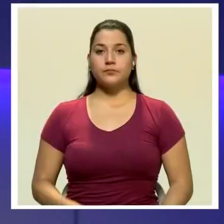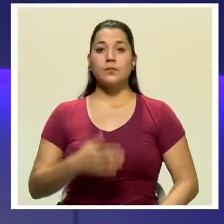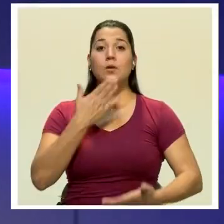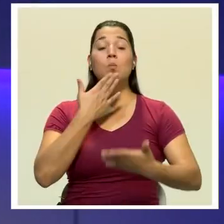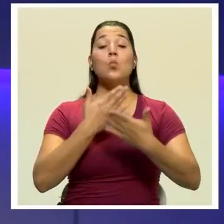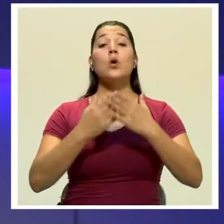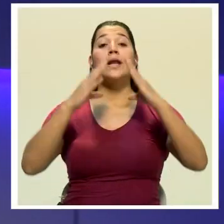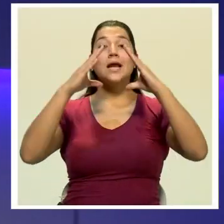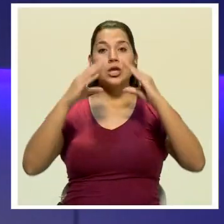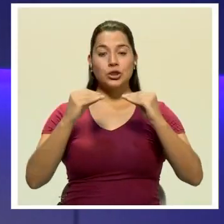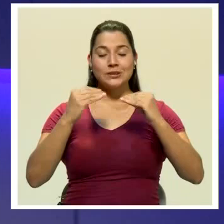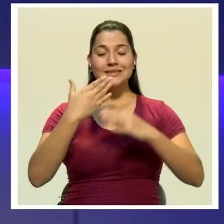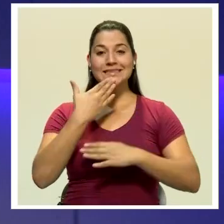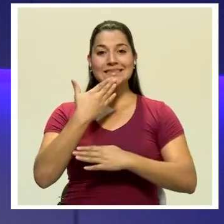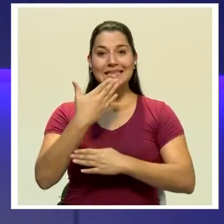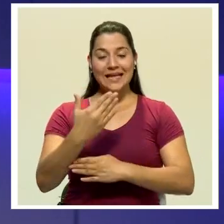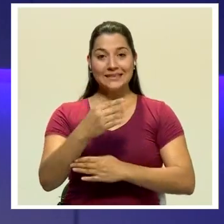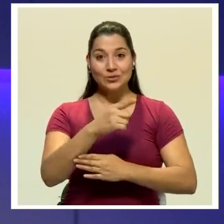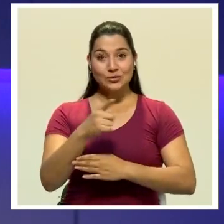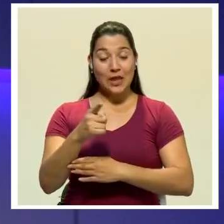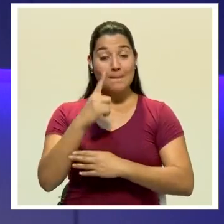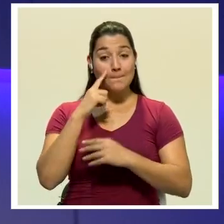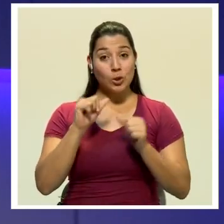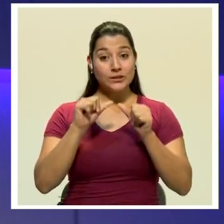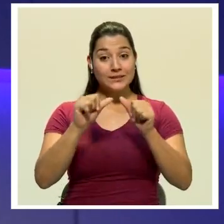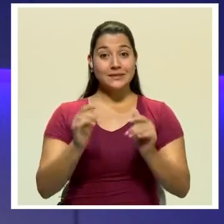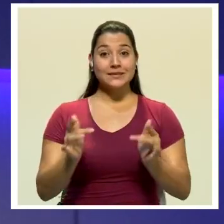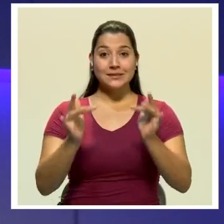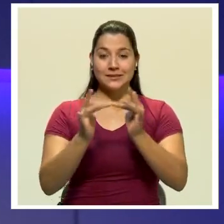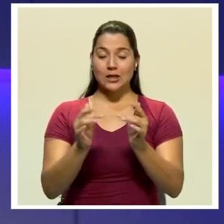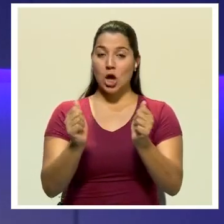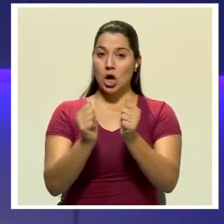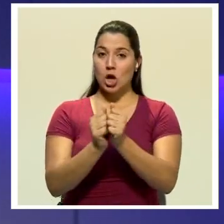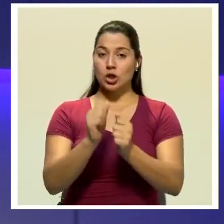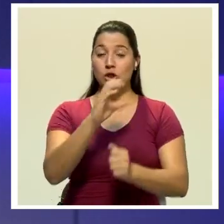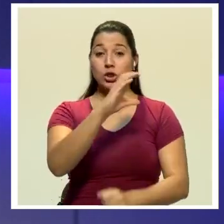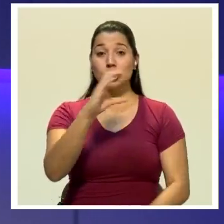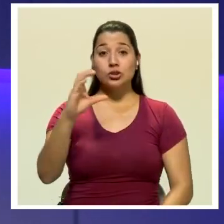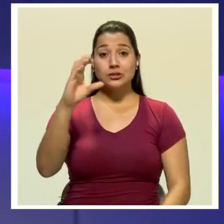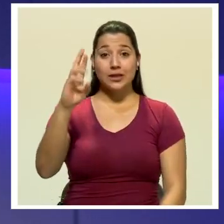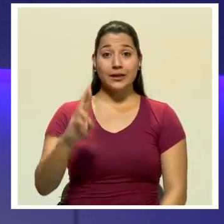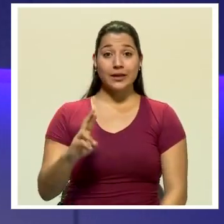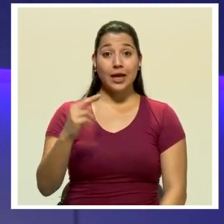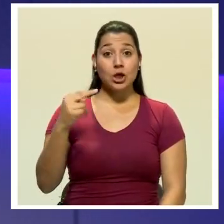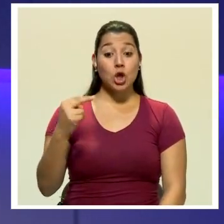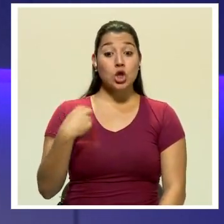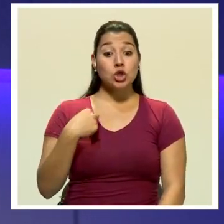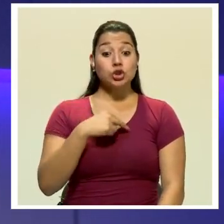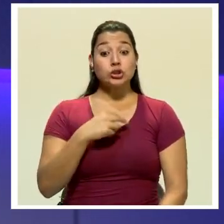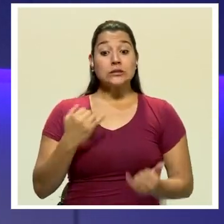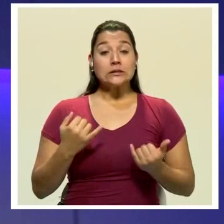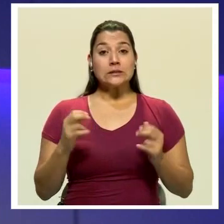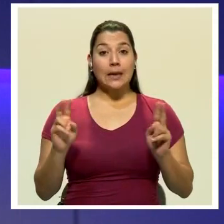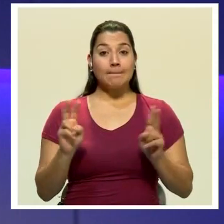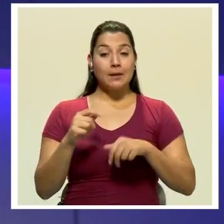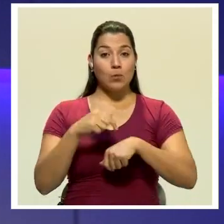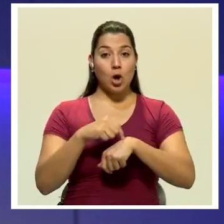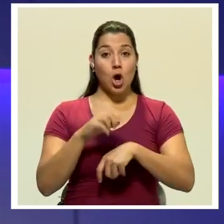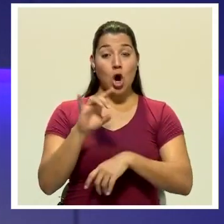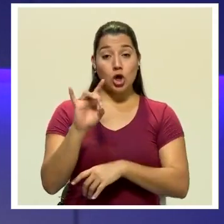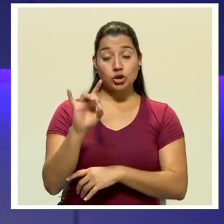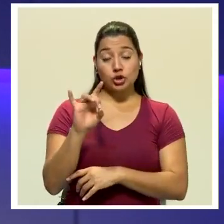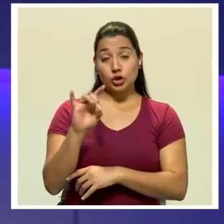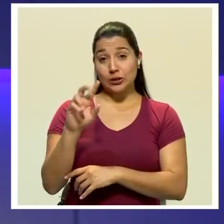Buenas noches, gracias por continuar conectados a la señal de Costa Rica Noticias. Estamos en vivo a las 8 de la